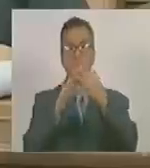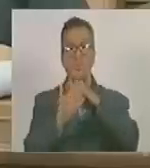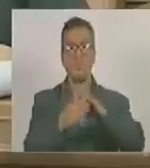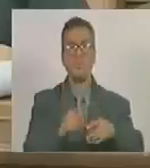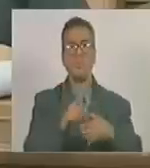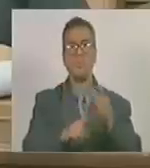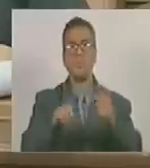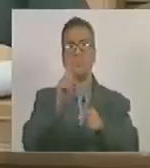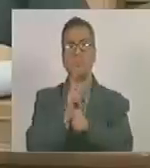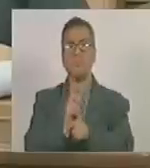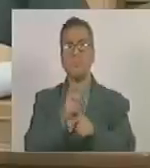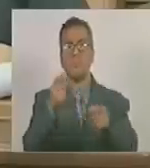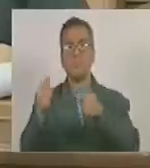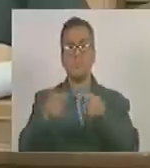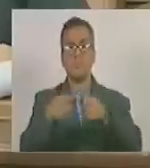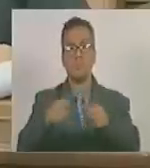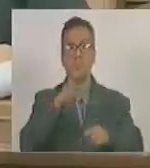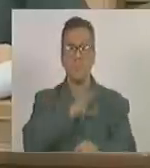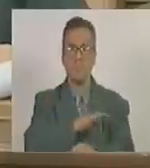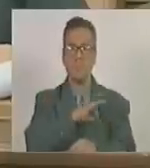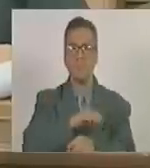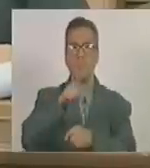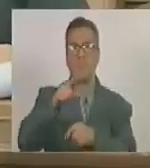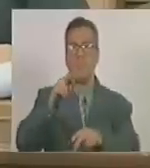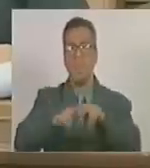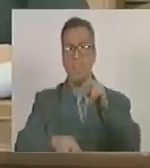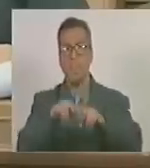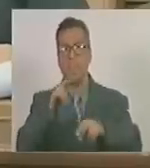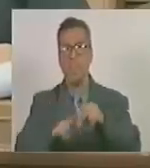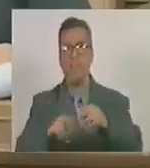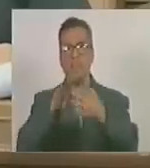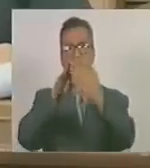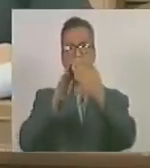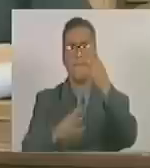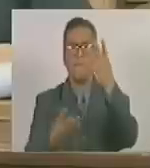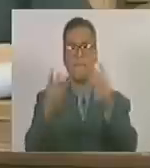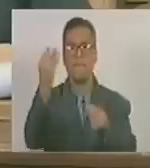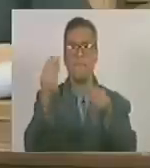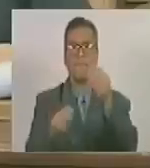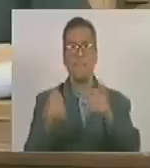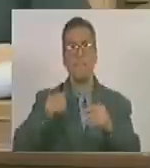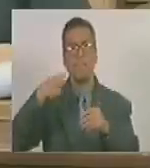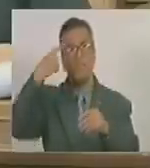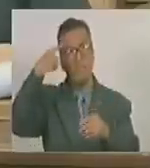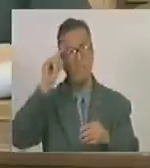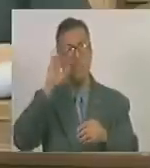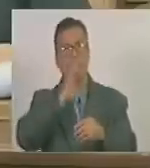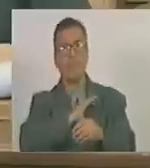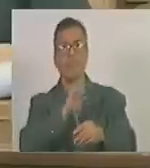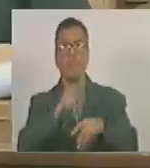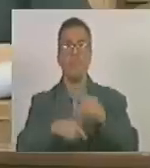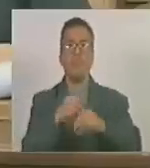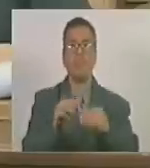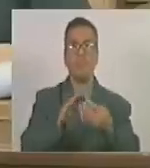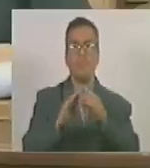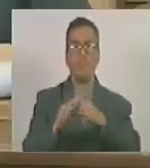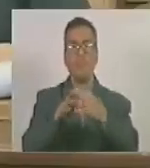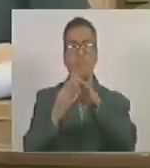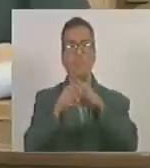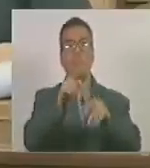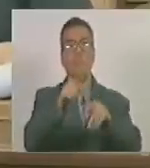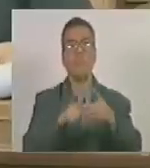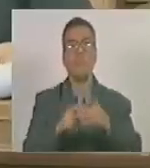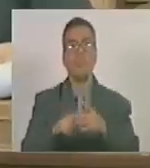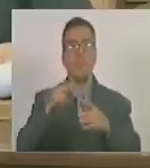y de la unidad de Contraloría Social que conforman el Consejo Comunal, salvo las comunidades de áreas rurales y